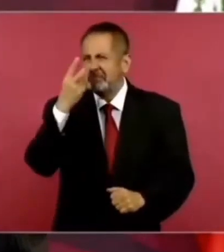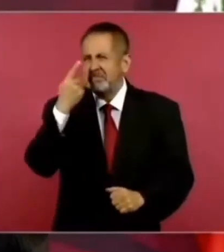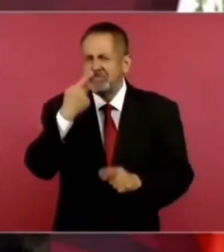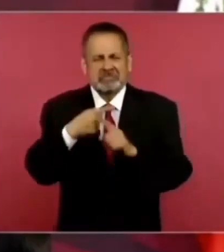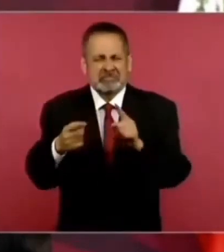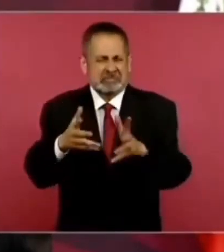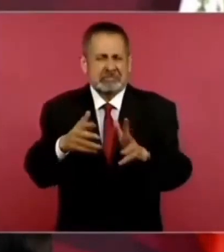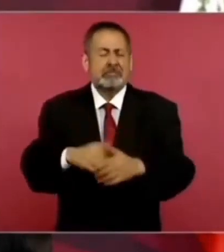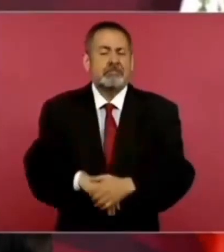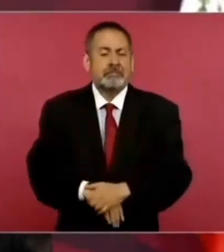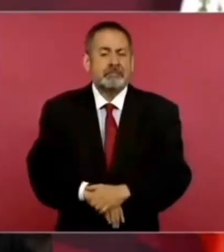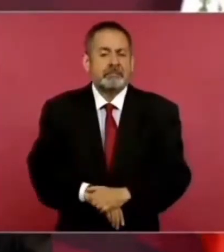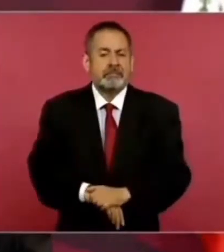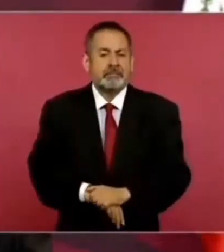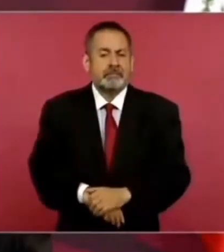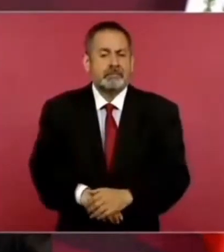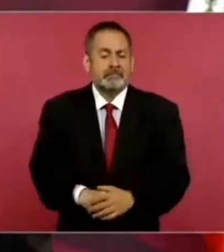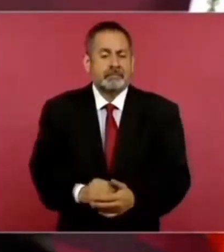2 horas y media.